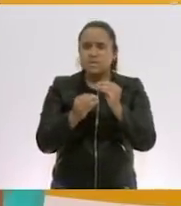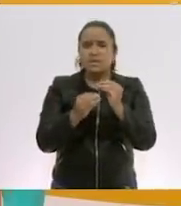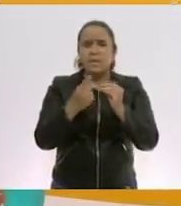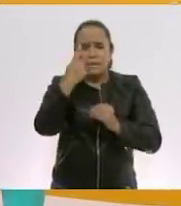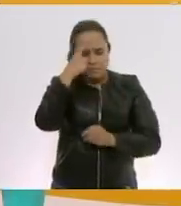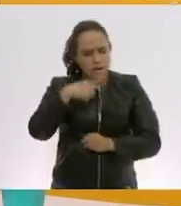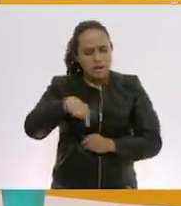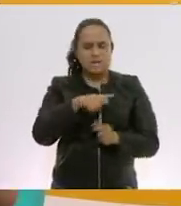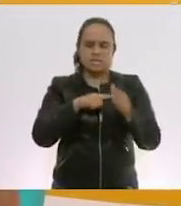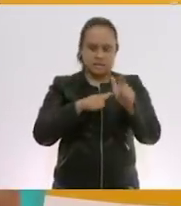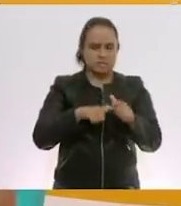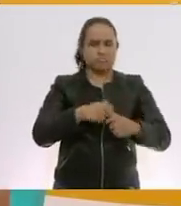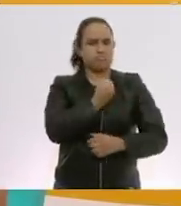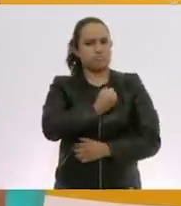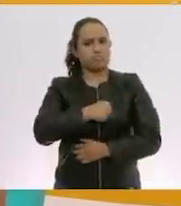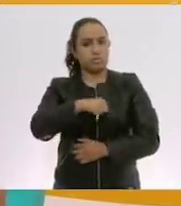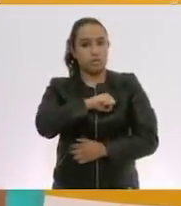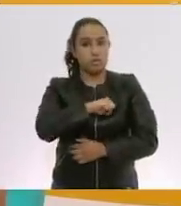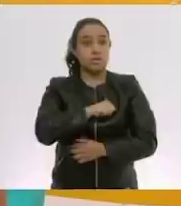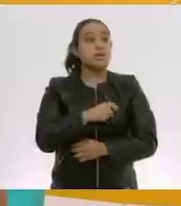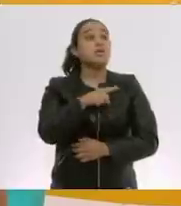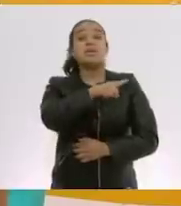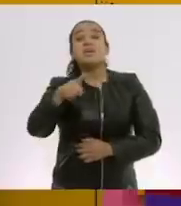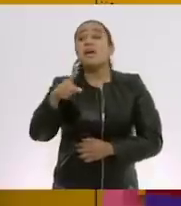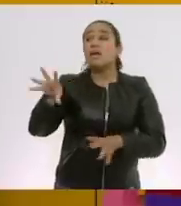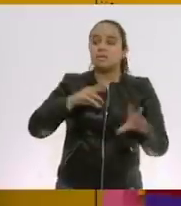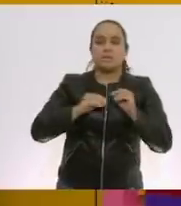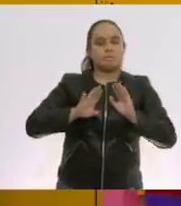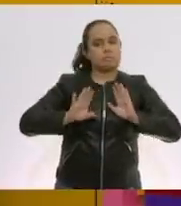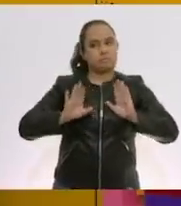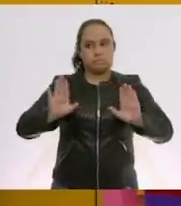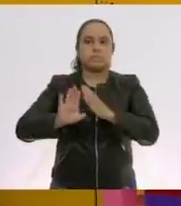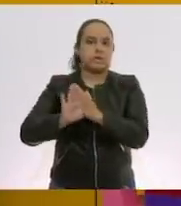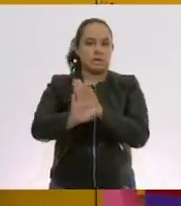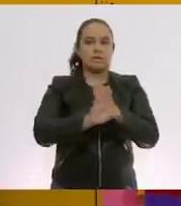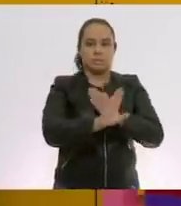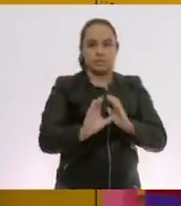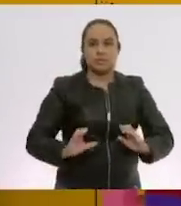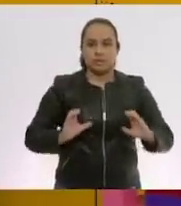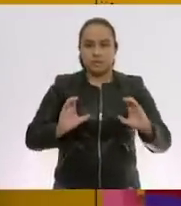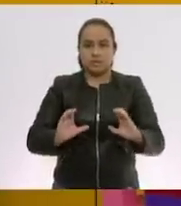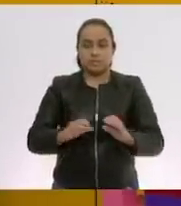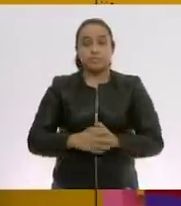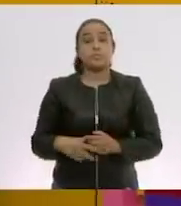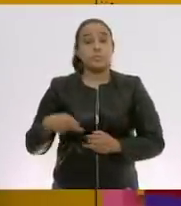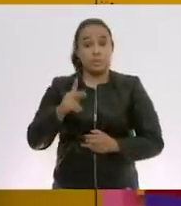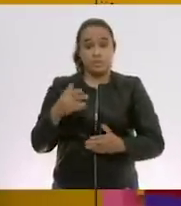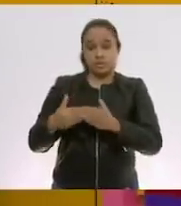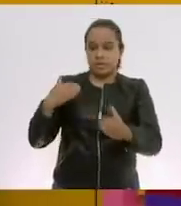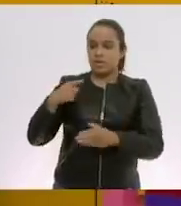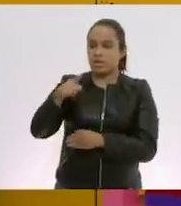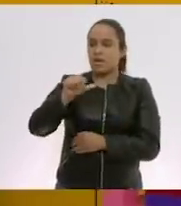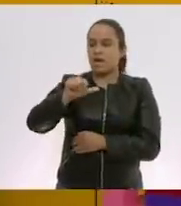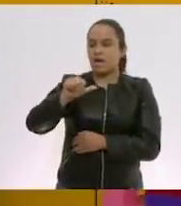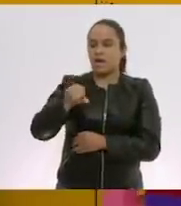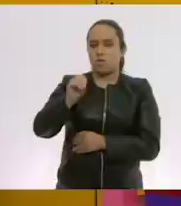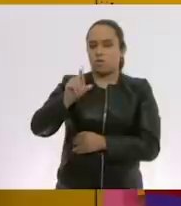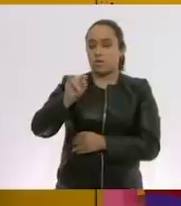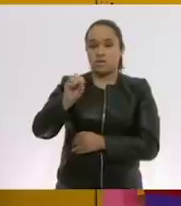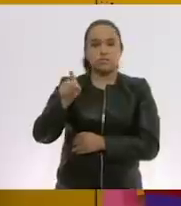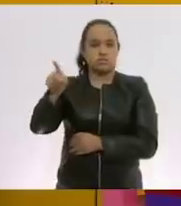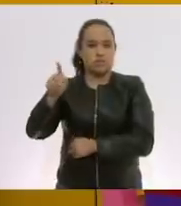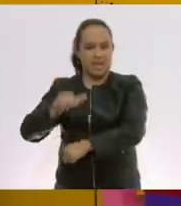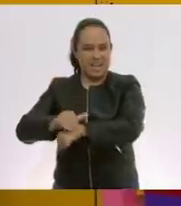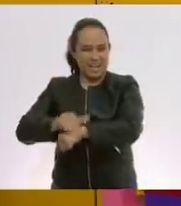mantenernos sanos y, sobre todo, evitar contagios. Pero antes, vamos con nuestro amigo Ajolisto, que ya está por